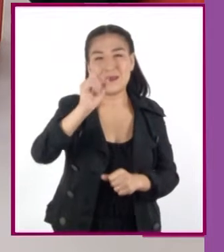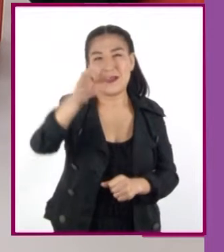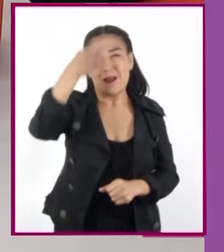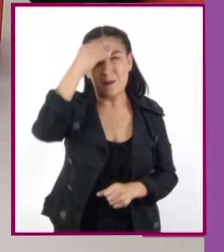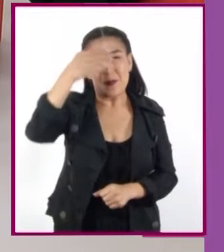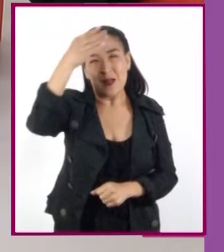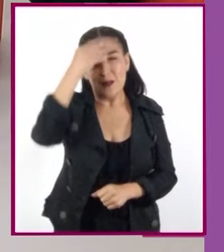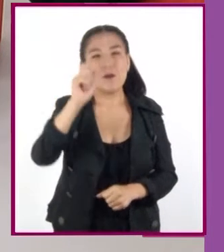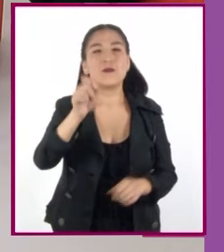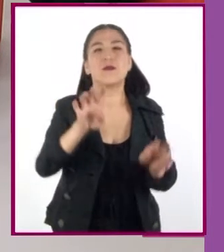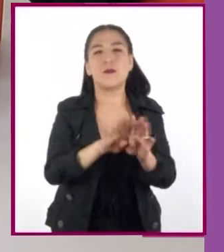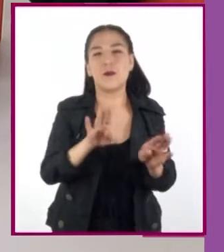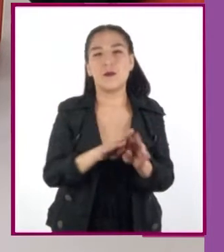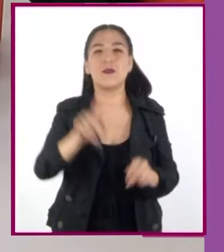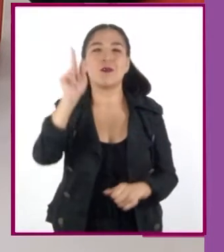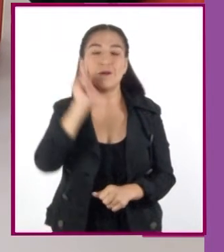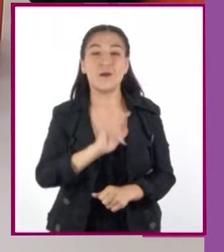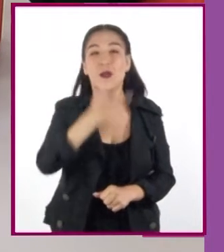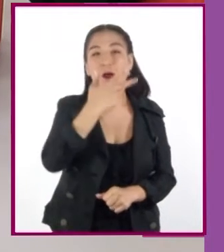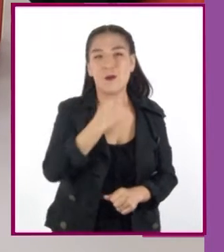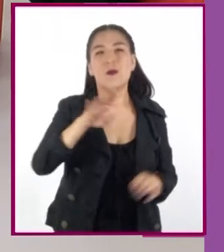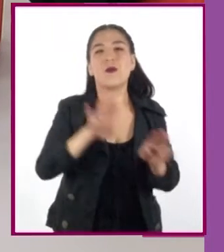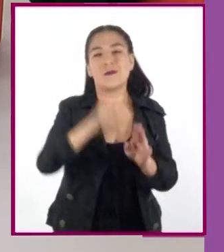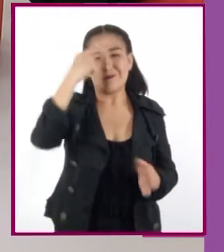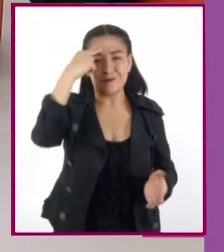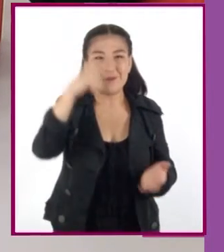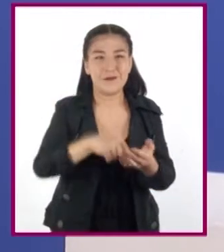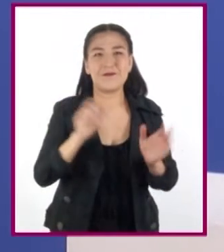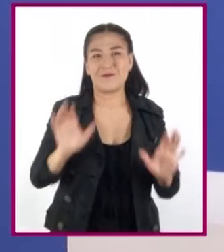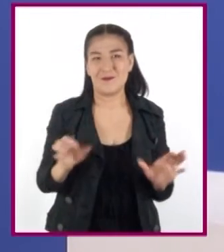género como parte de una creencia colectiva.